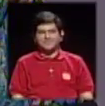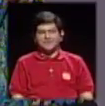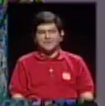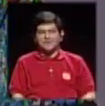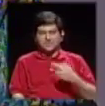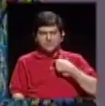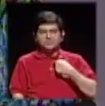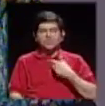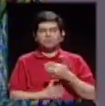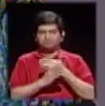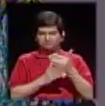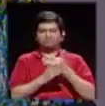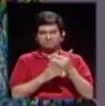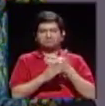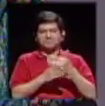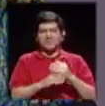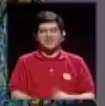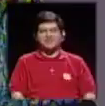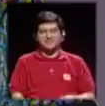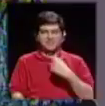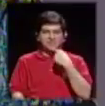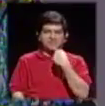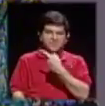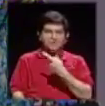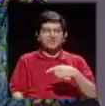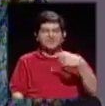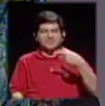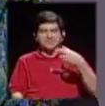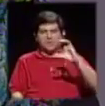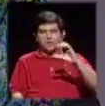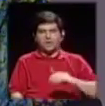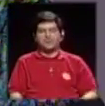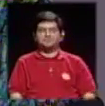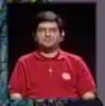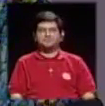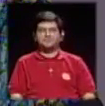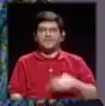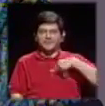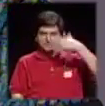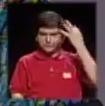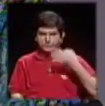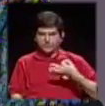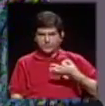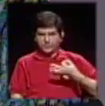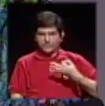yo comparto mucho lo que menciona Gloria. Yo creo que